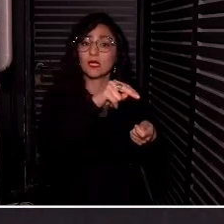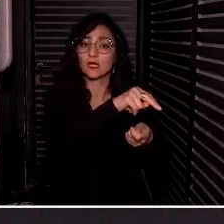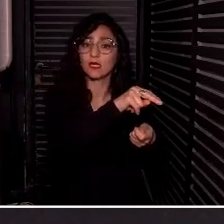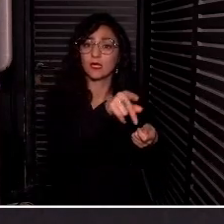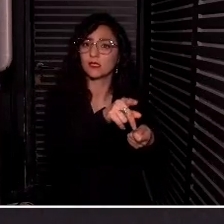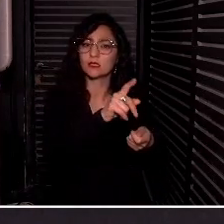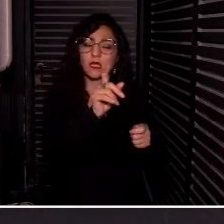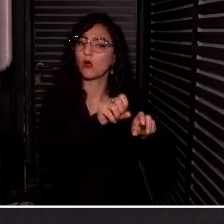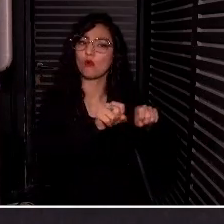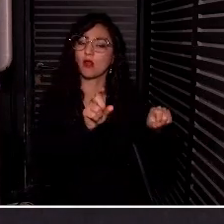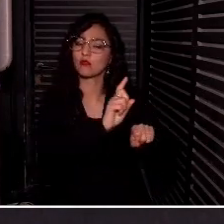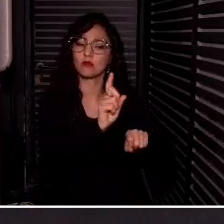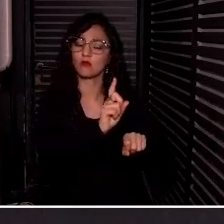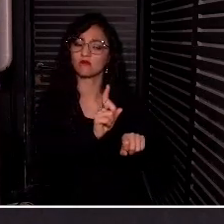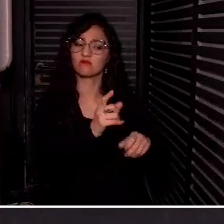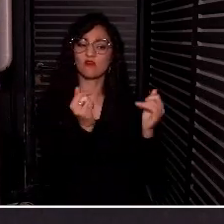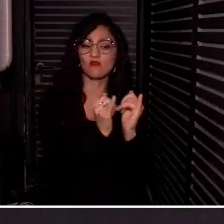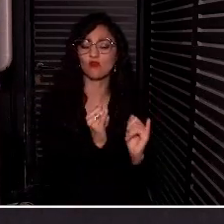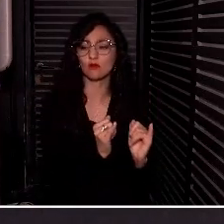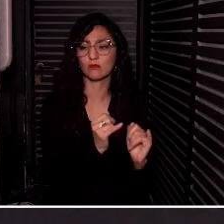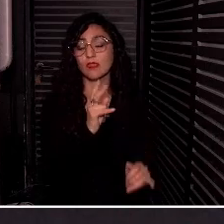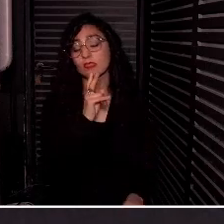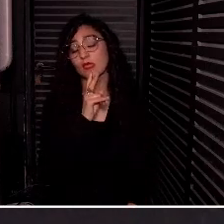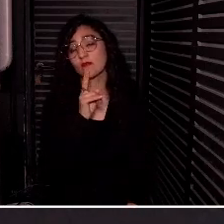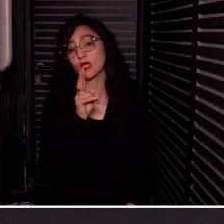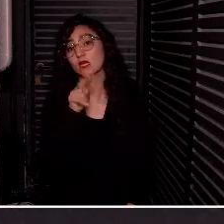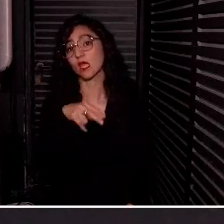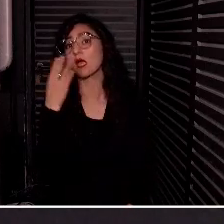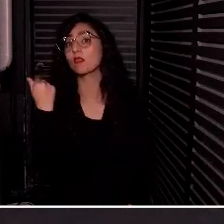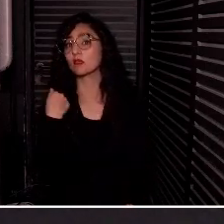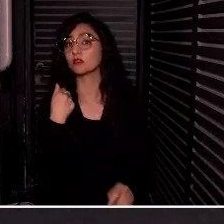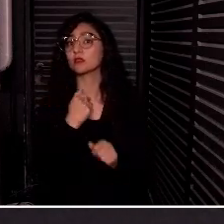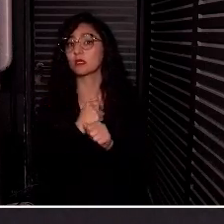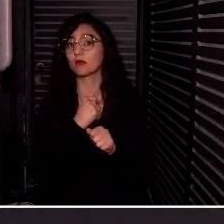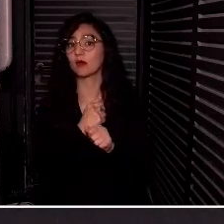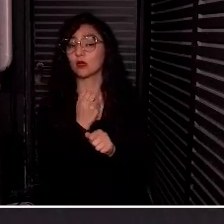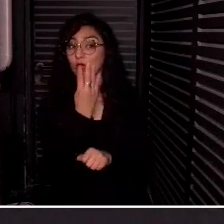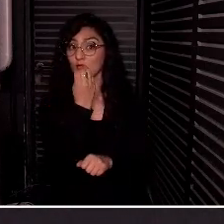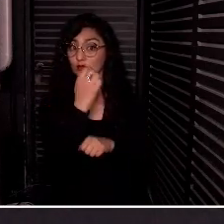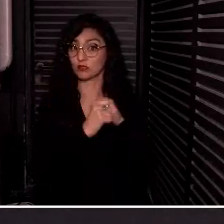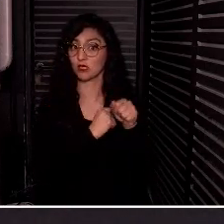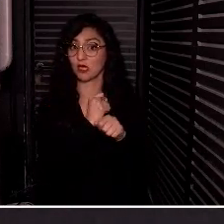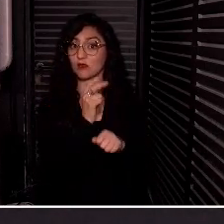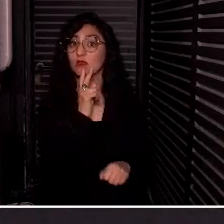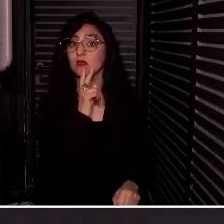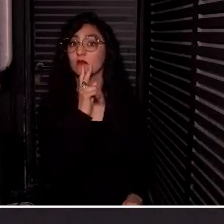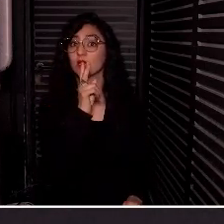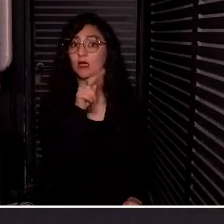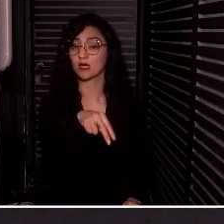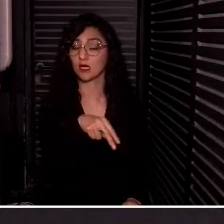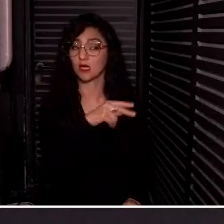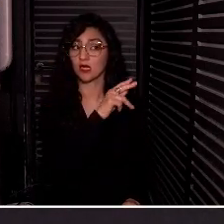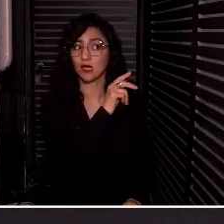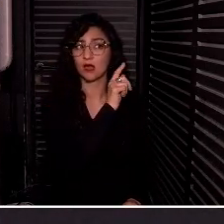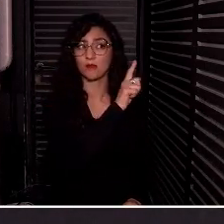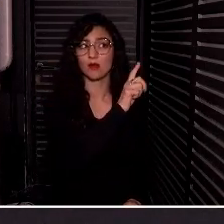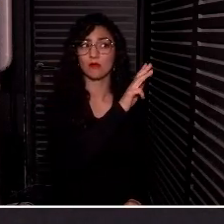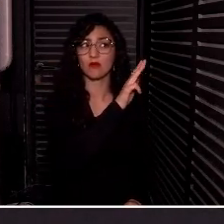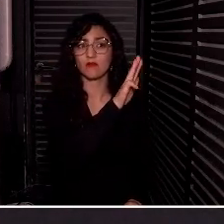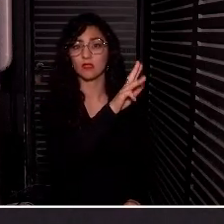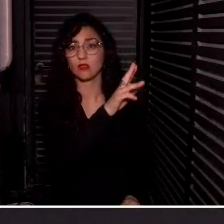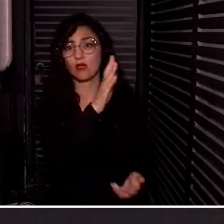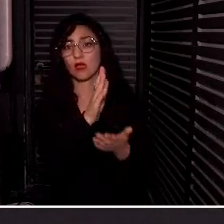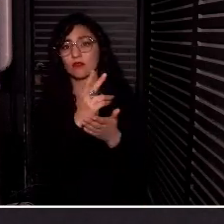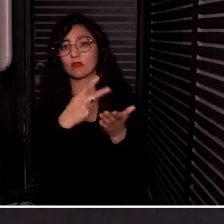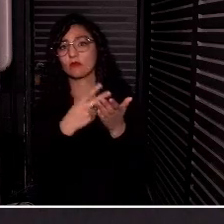de acuerdo con la forma en que se Llevaba tvn yo trabajaba en tvn en ese entonces trabajé 14 años en tvn 92 al 2004